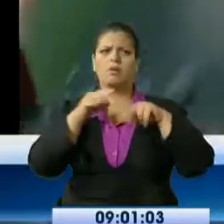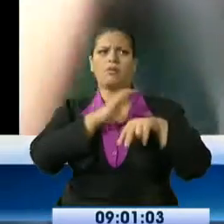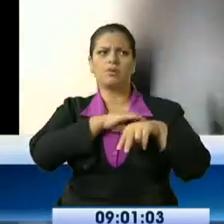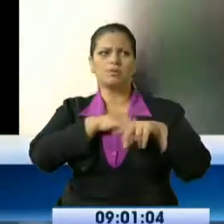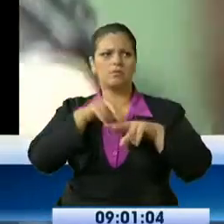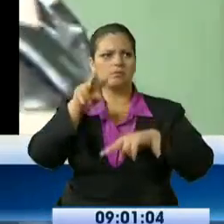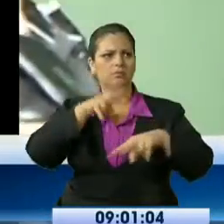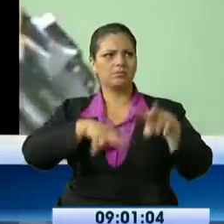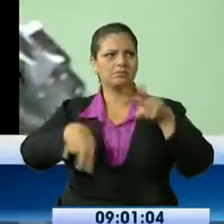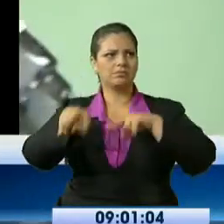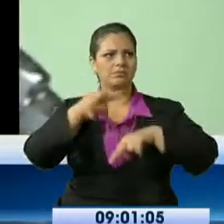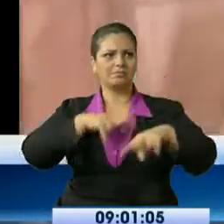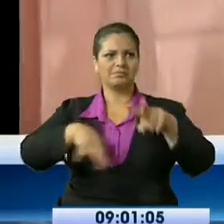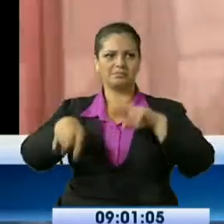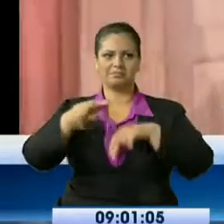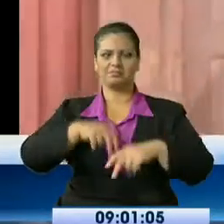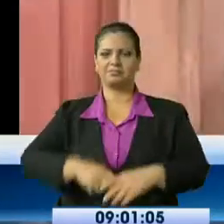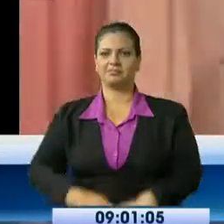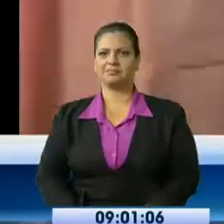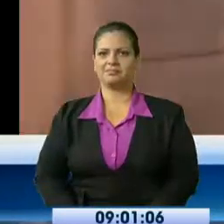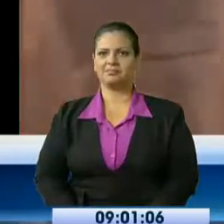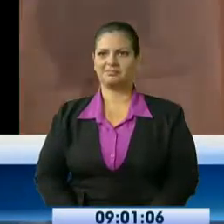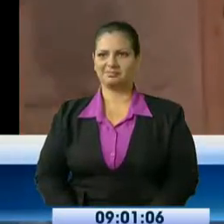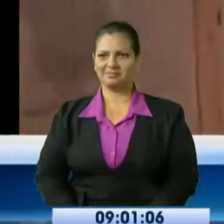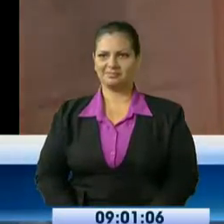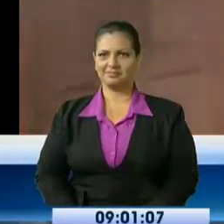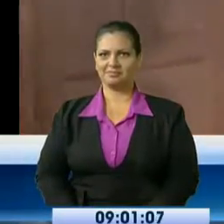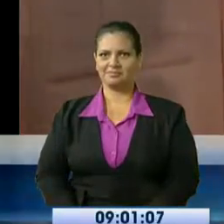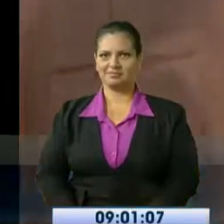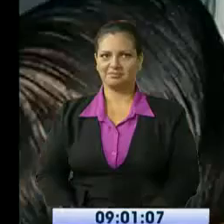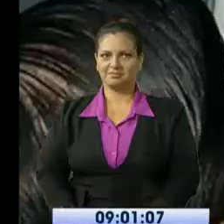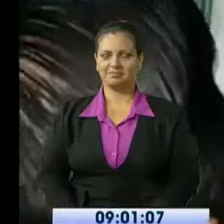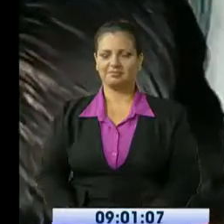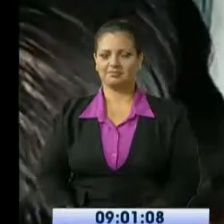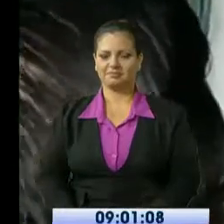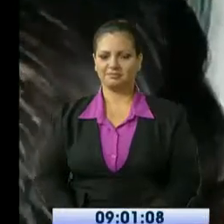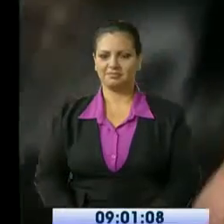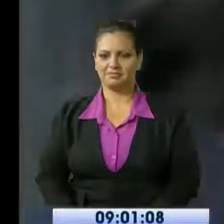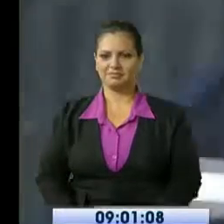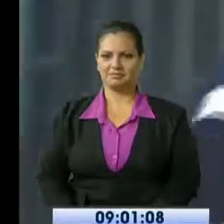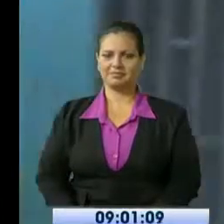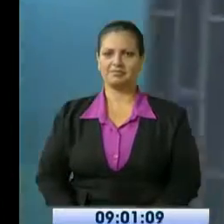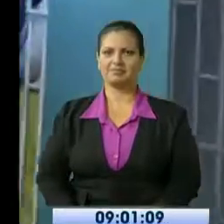mantener mediante controles constantes. Informó Lorena Vaque.